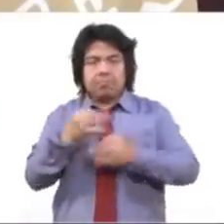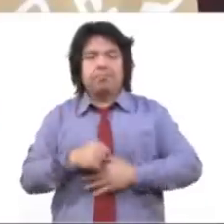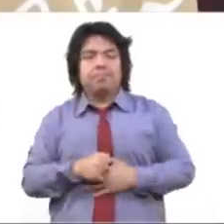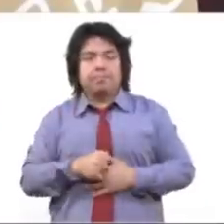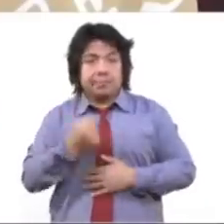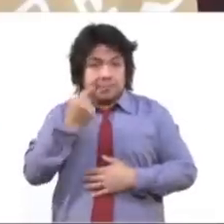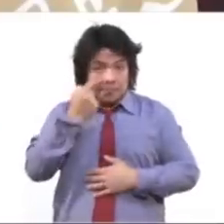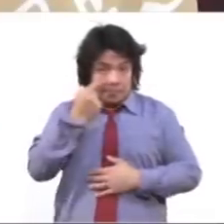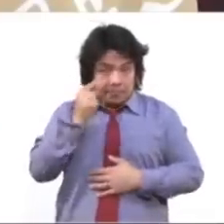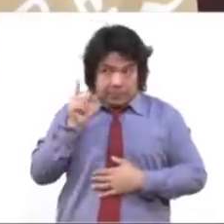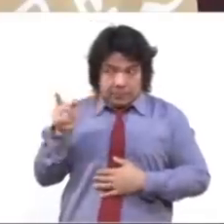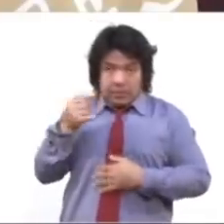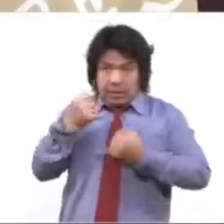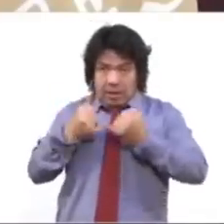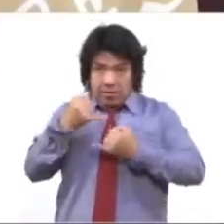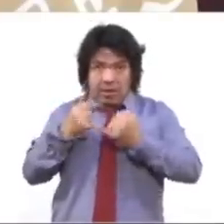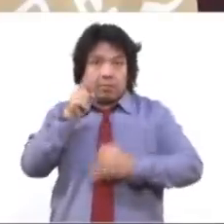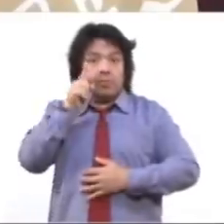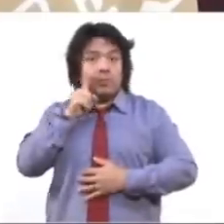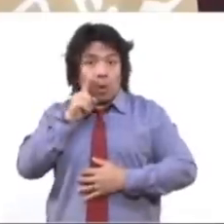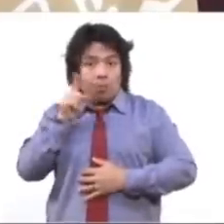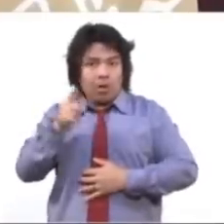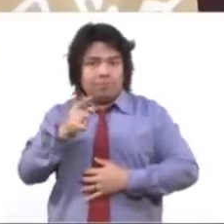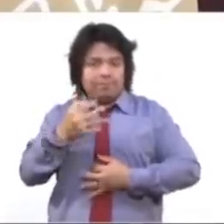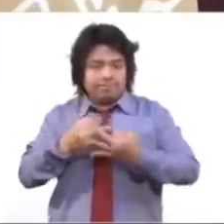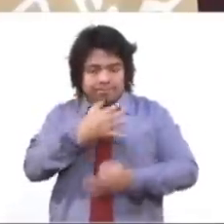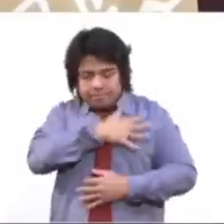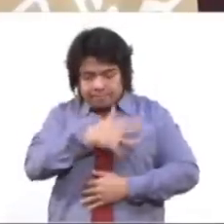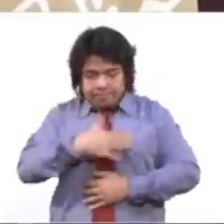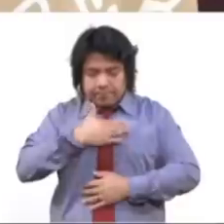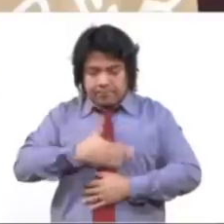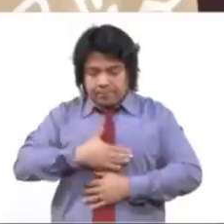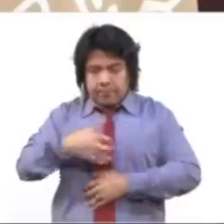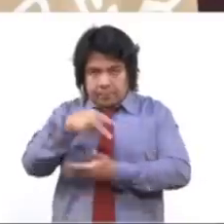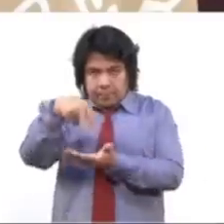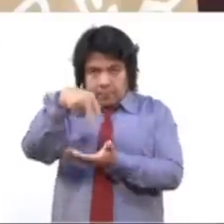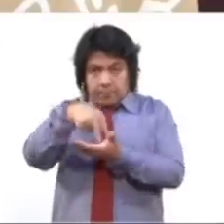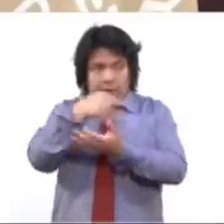Después de que la Fiscal General de Justicia de la Ciudad de México sale a decir